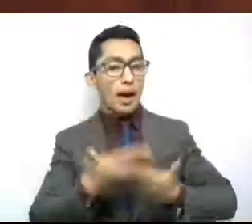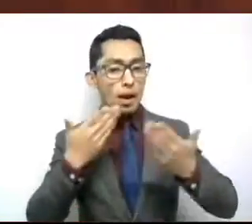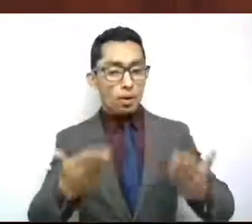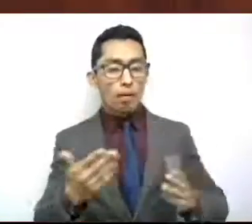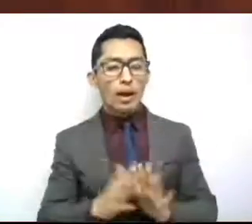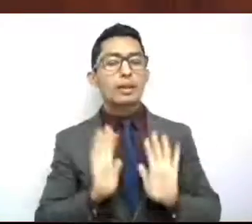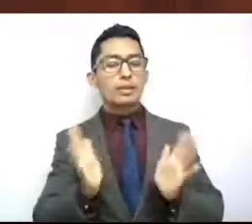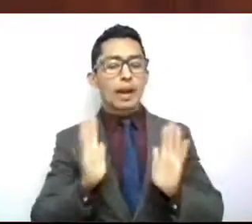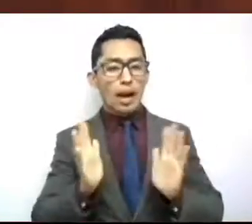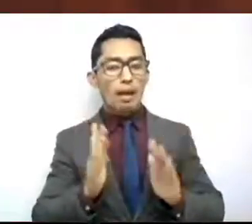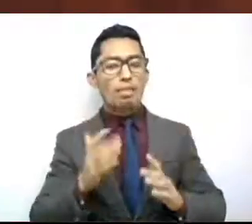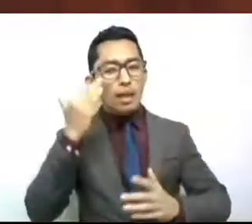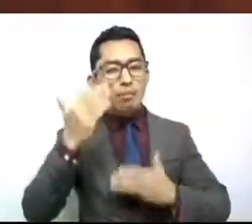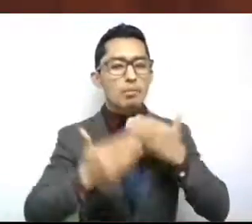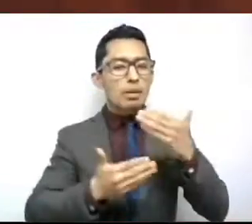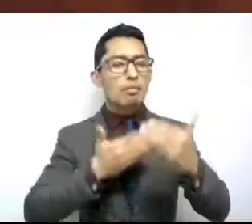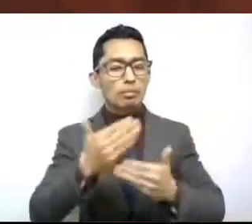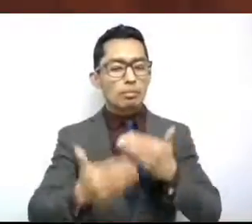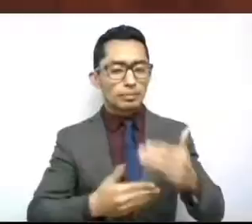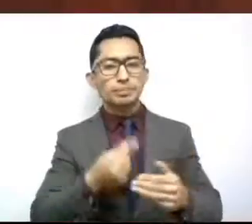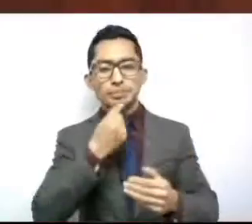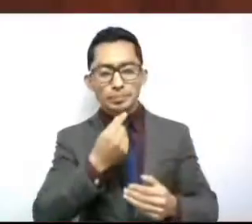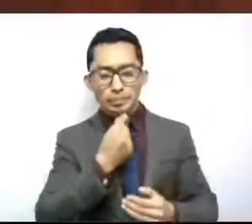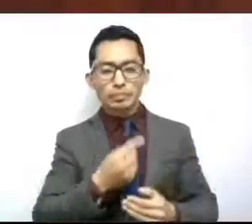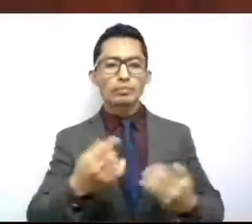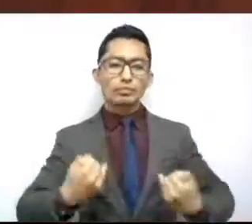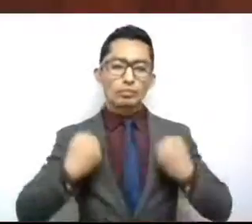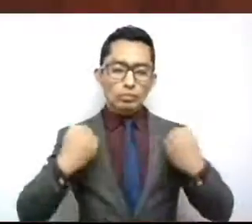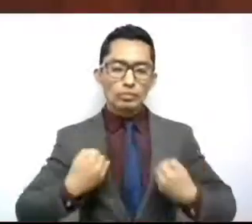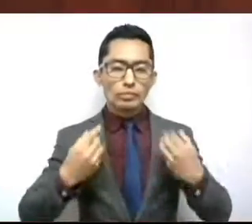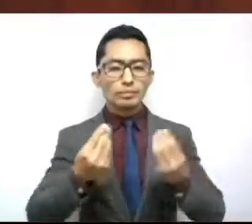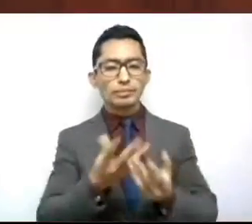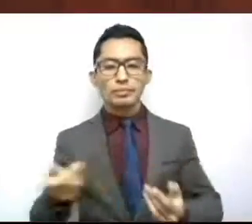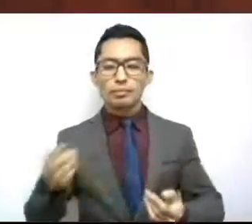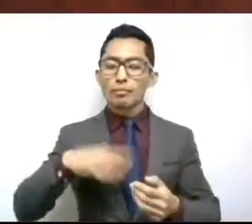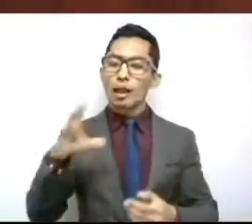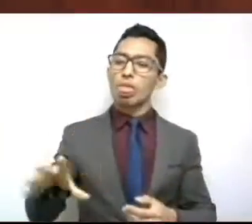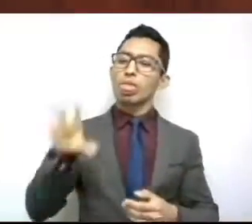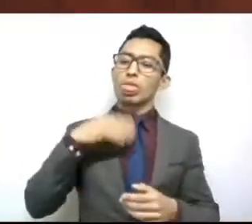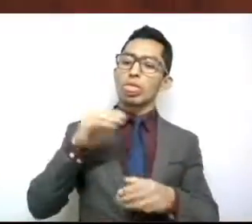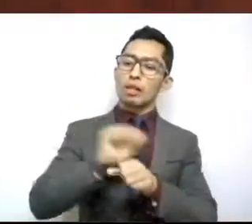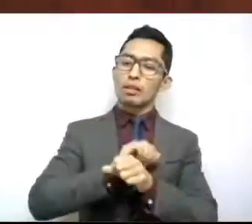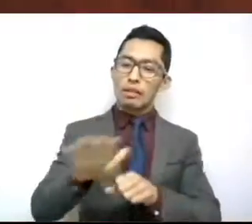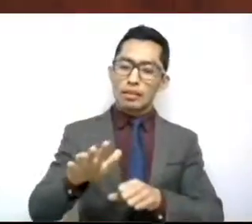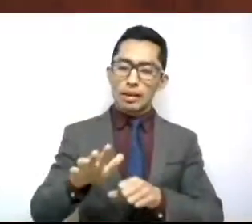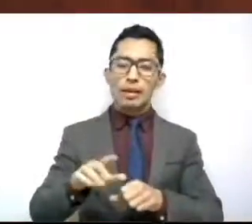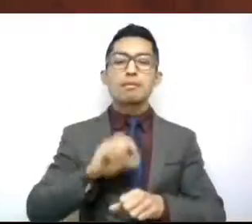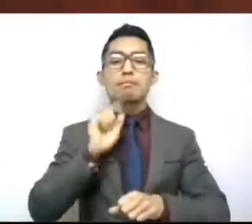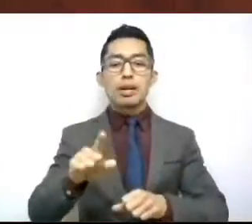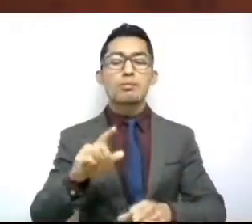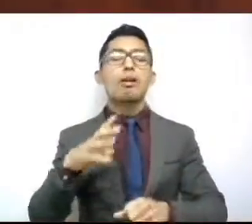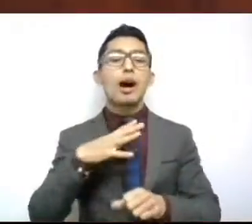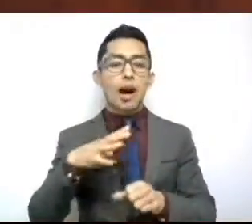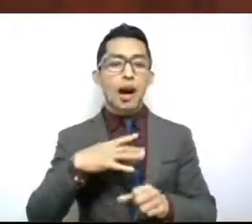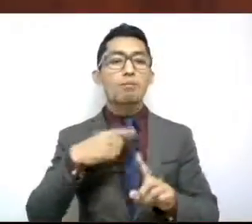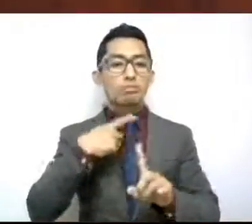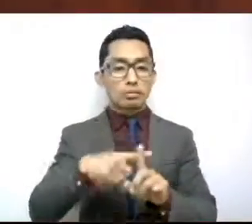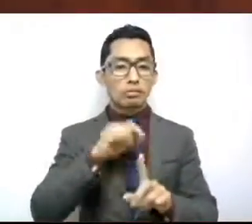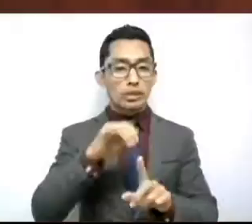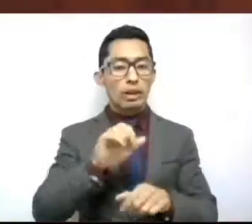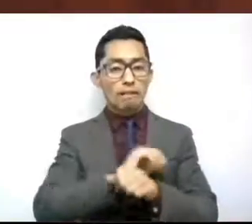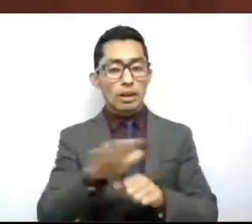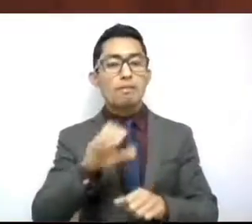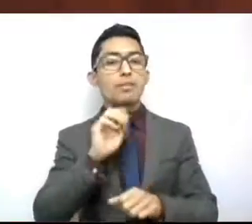ha avanzado, el número de niños jóvenes que se infectan con el COVID-19 y contraen la enfermedad también